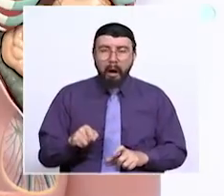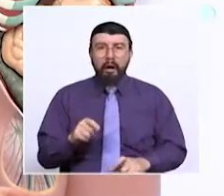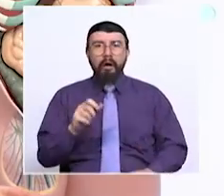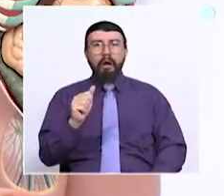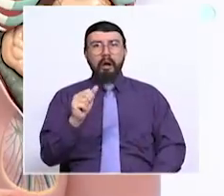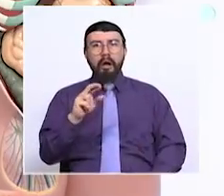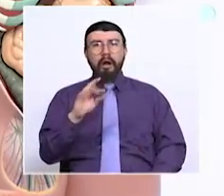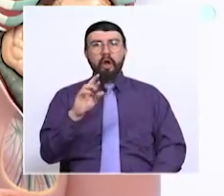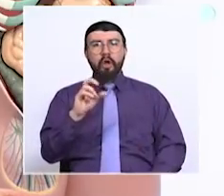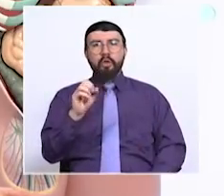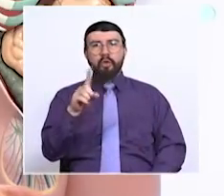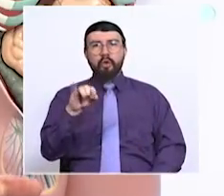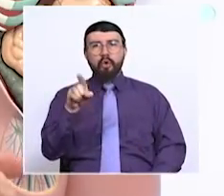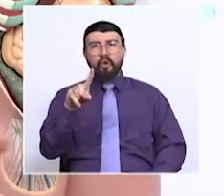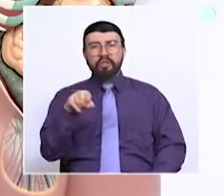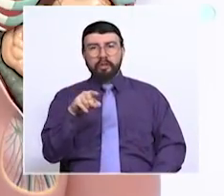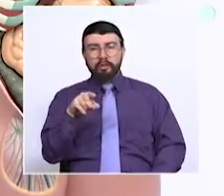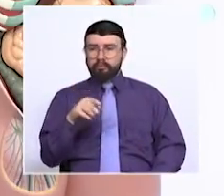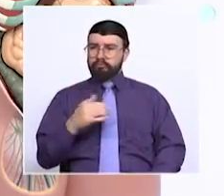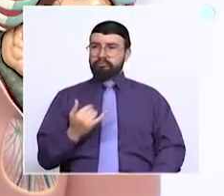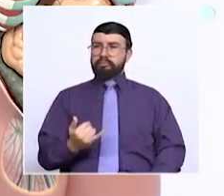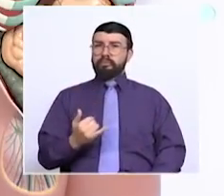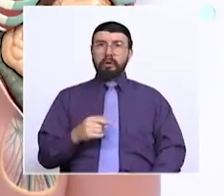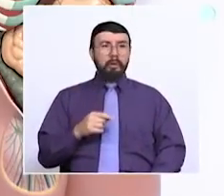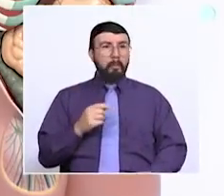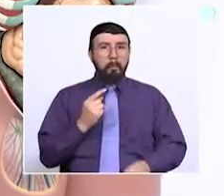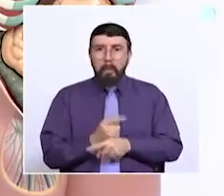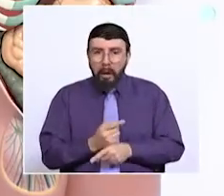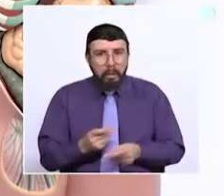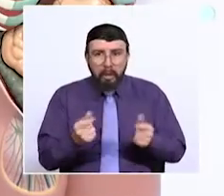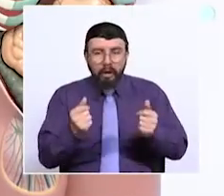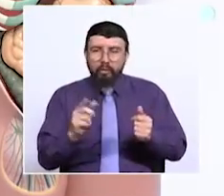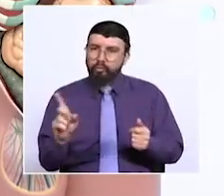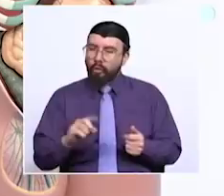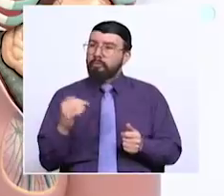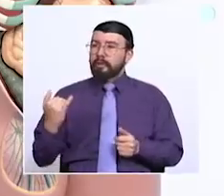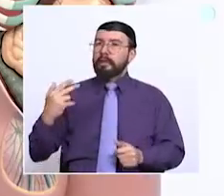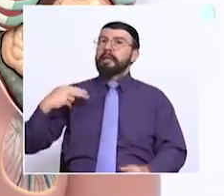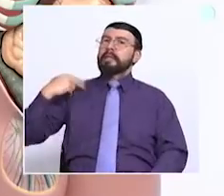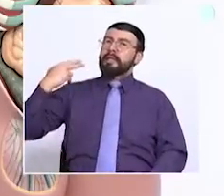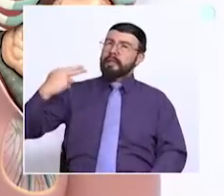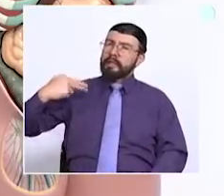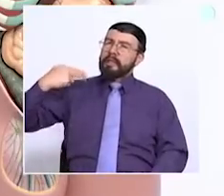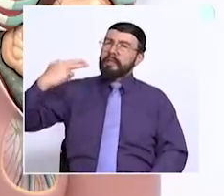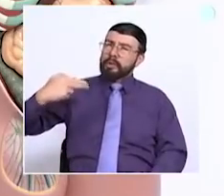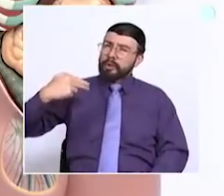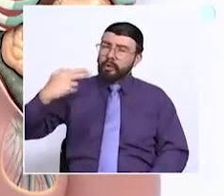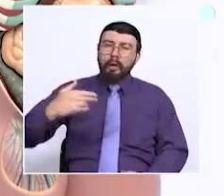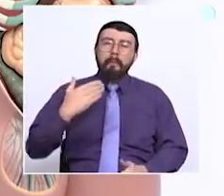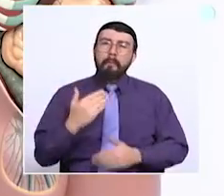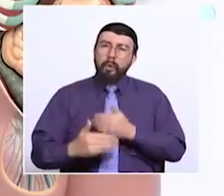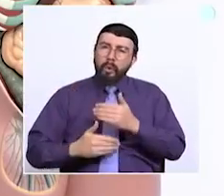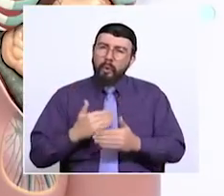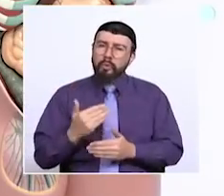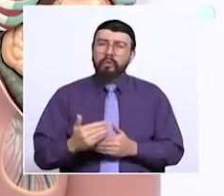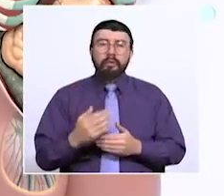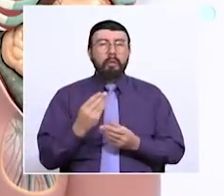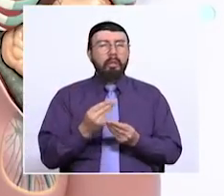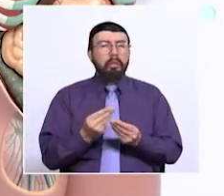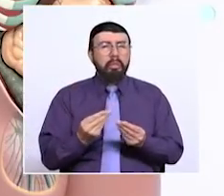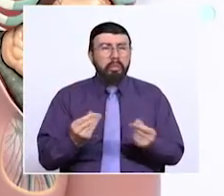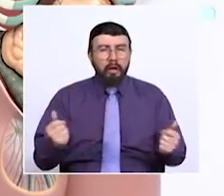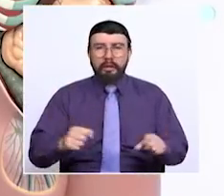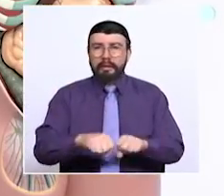No, para usted tener una artrosis hay una historia, que es un proceso degenerativo. Y hoy traje a una